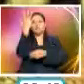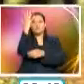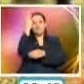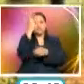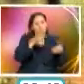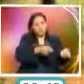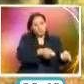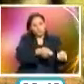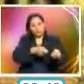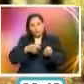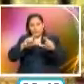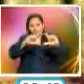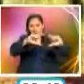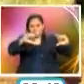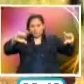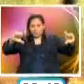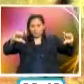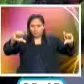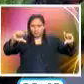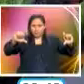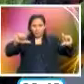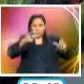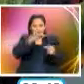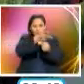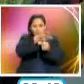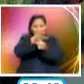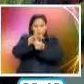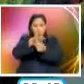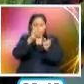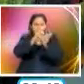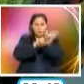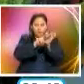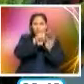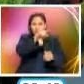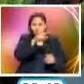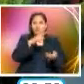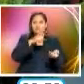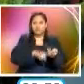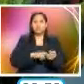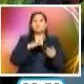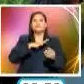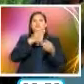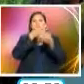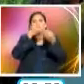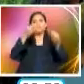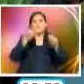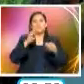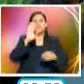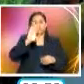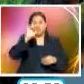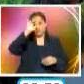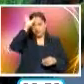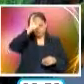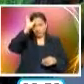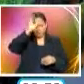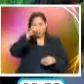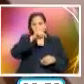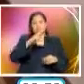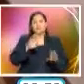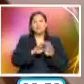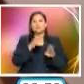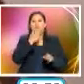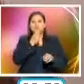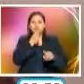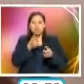bonito. Sí, qué buena idea. Pero también tiene un mensaje la exposición, por supuesto. Aquí lo que estamos viendo es la acción del hombre,